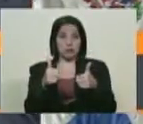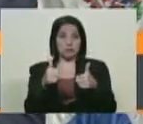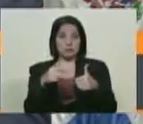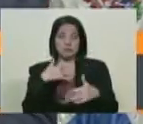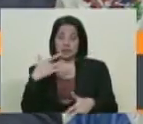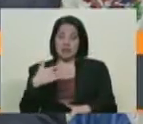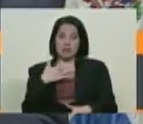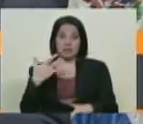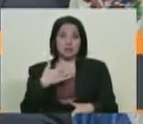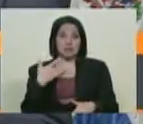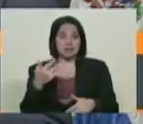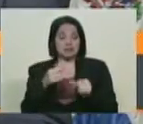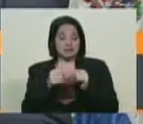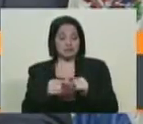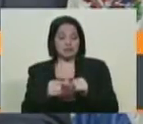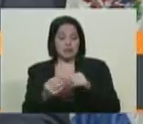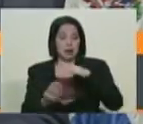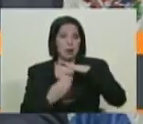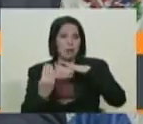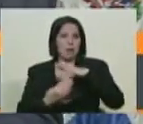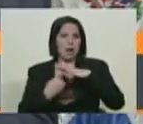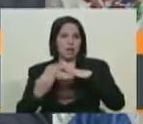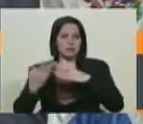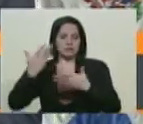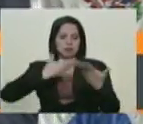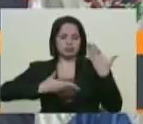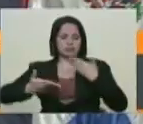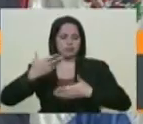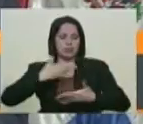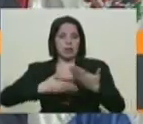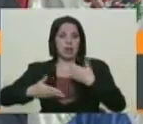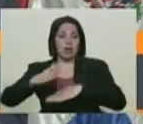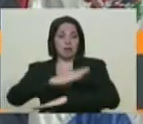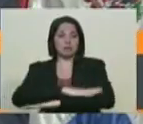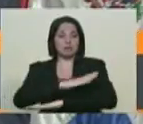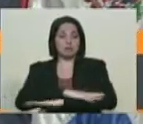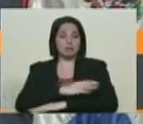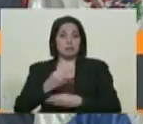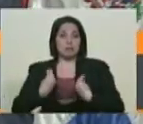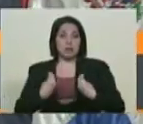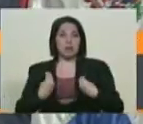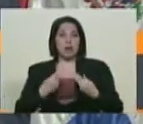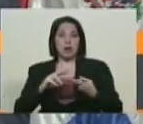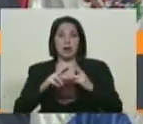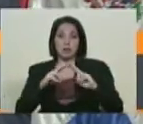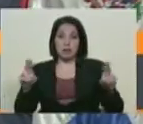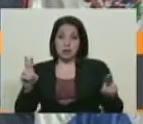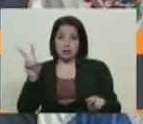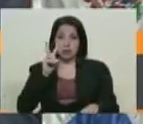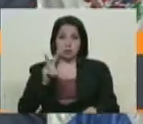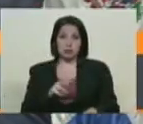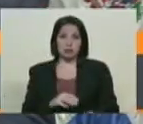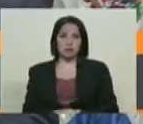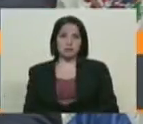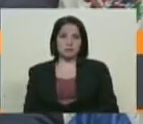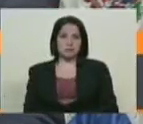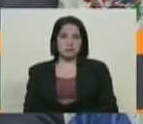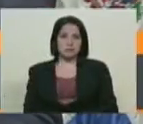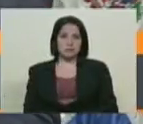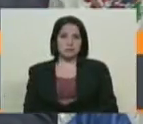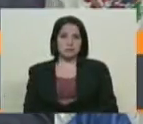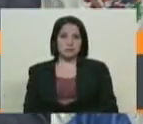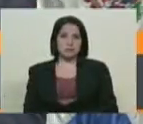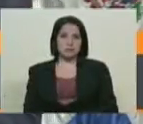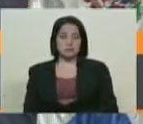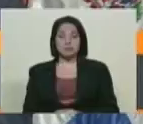siente las bases para la convivencia pacífica en Venezuela. A raíz de